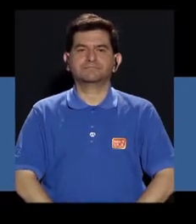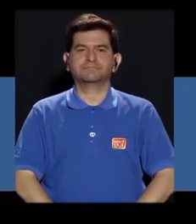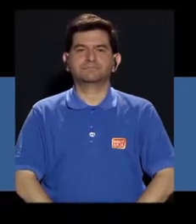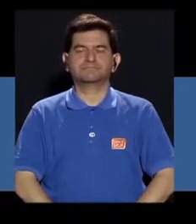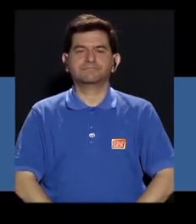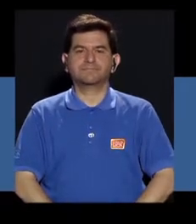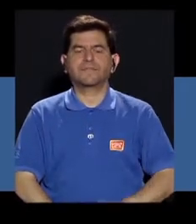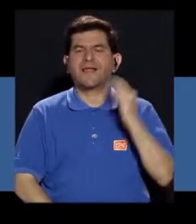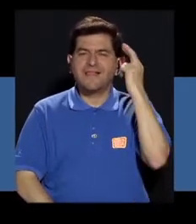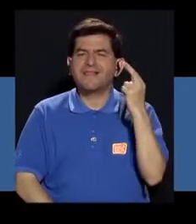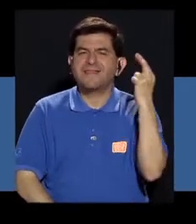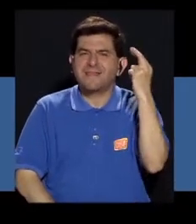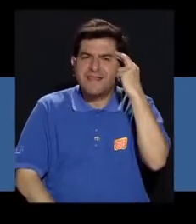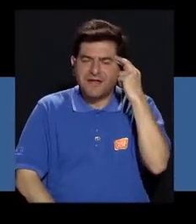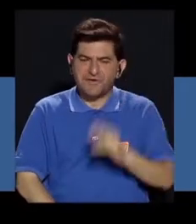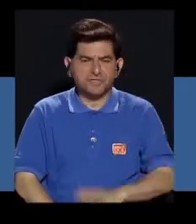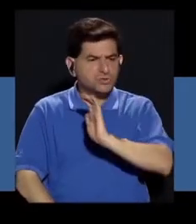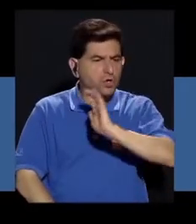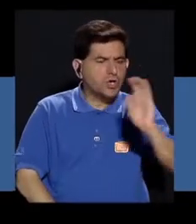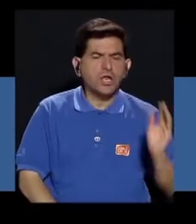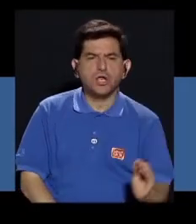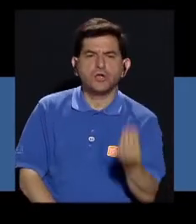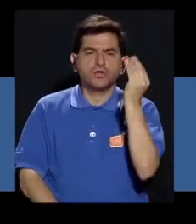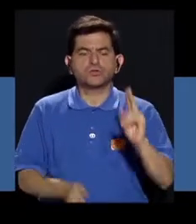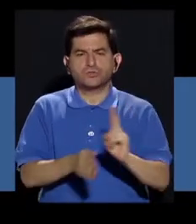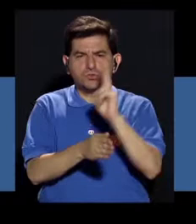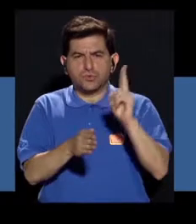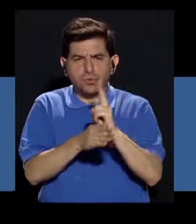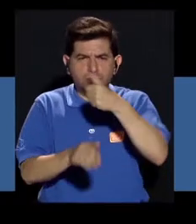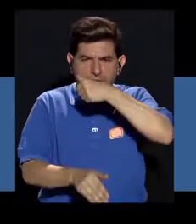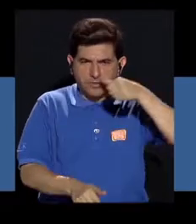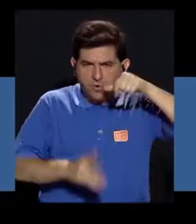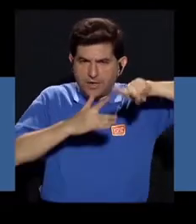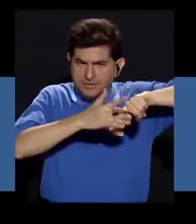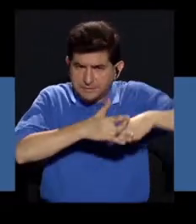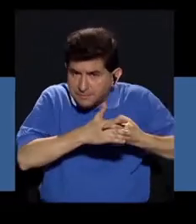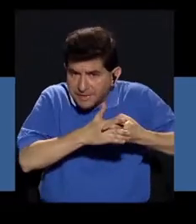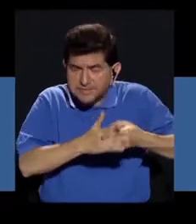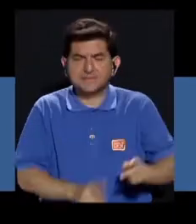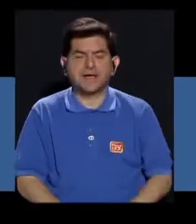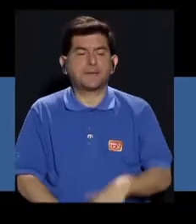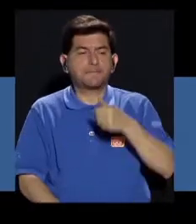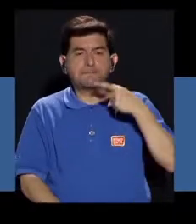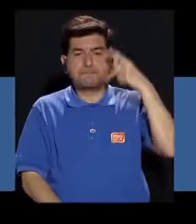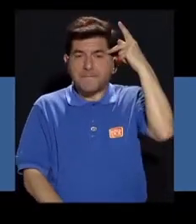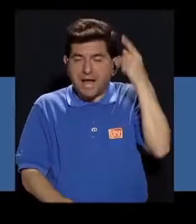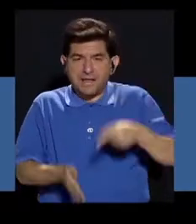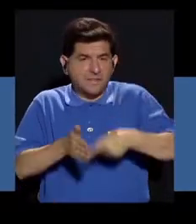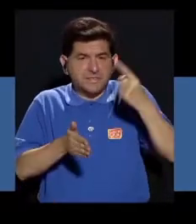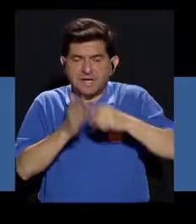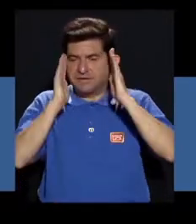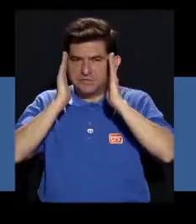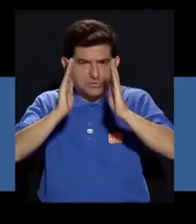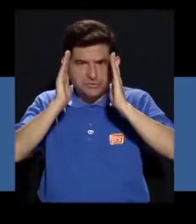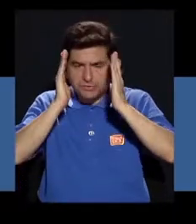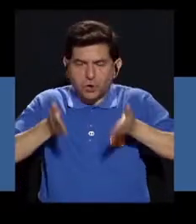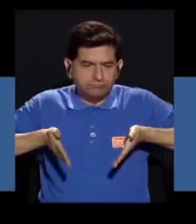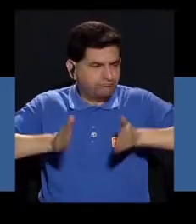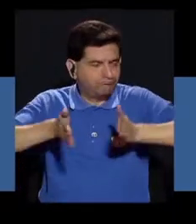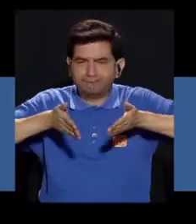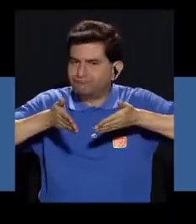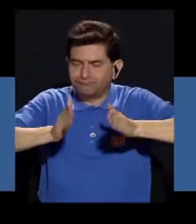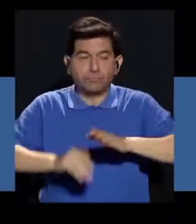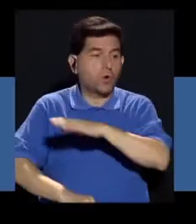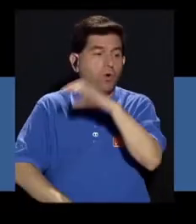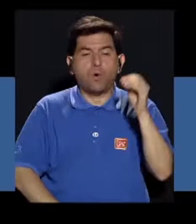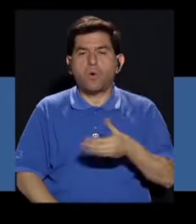Y ahí la razón por qué los niños y adolescentes empiezan a utilizar drogas es porque los padres hay veces no le ponen atención a sus hijos